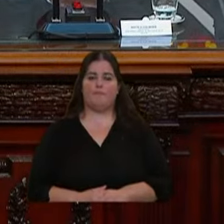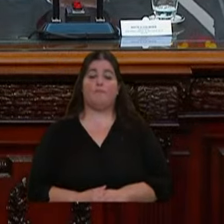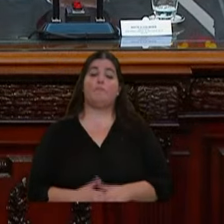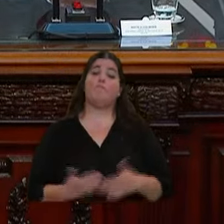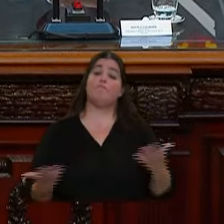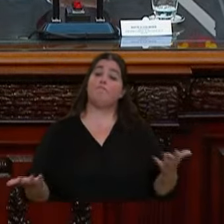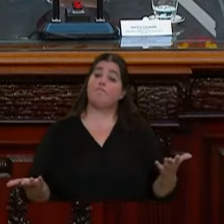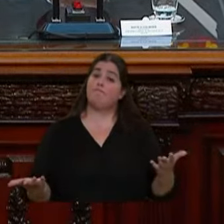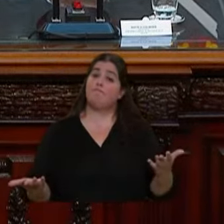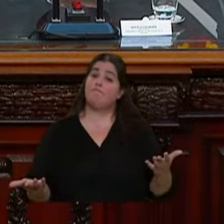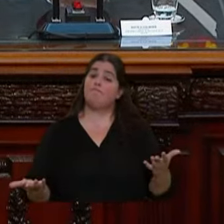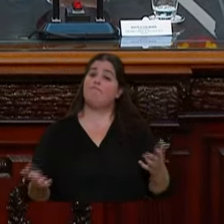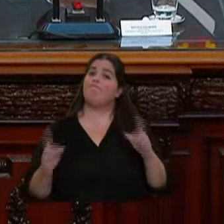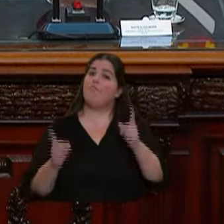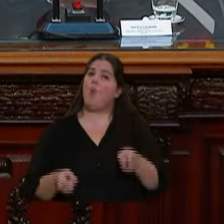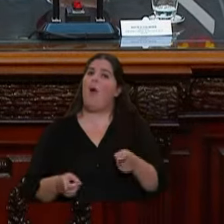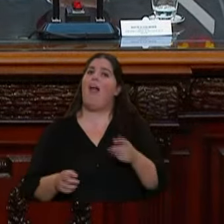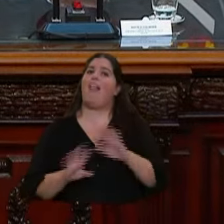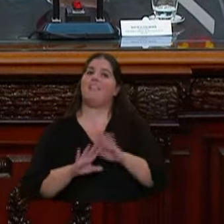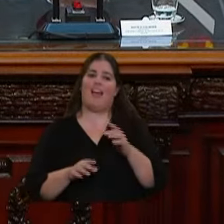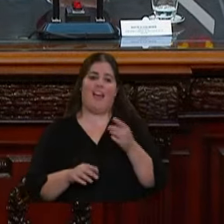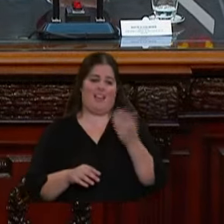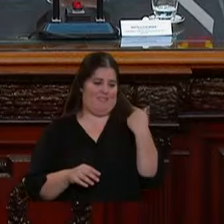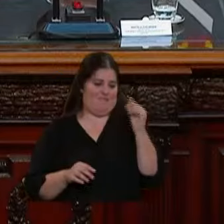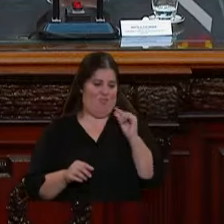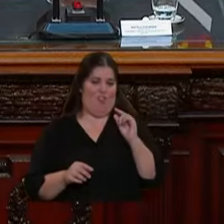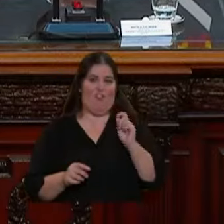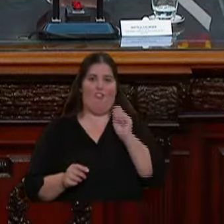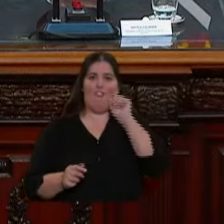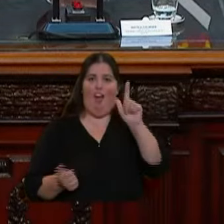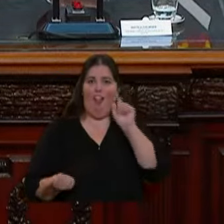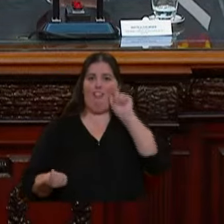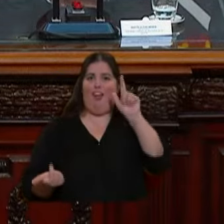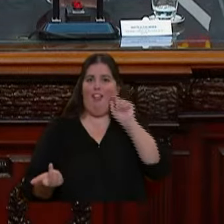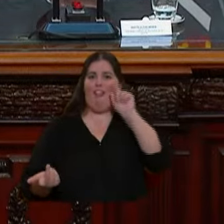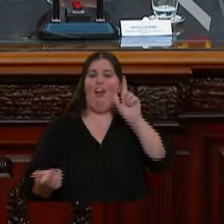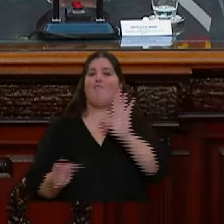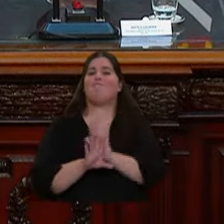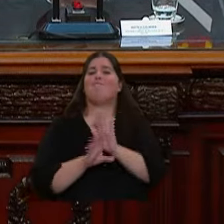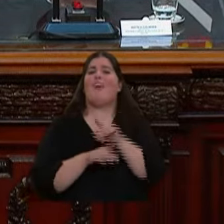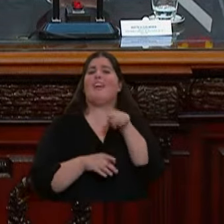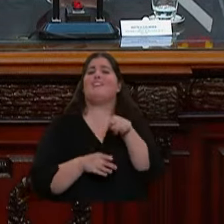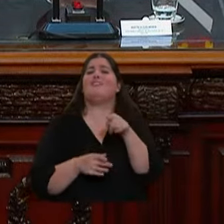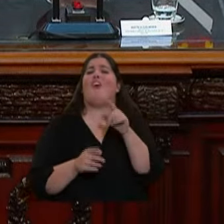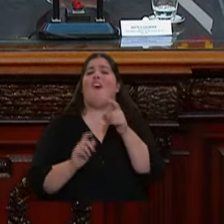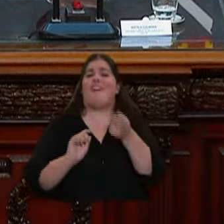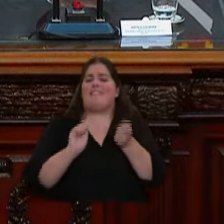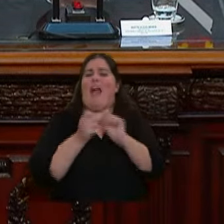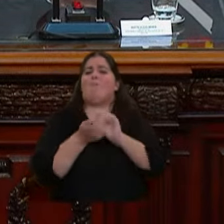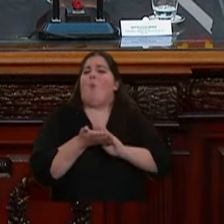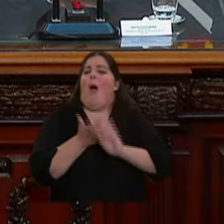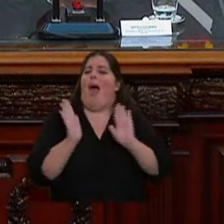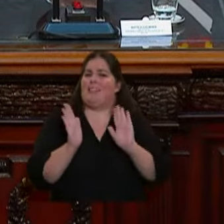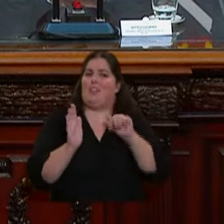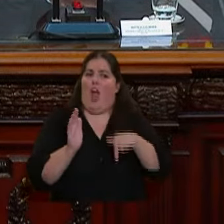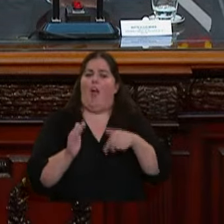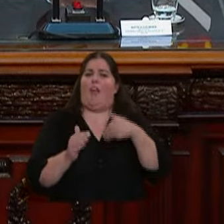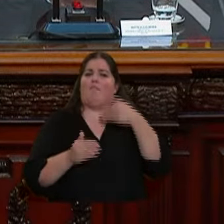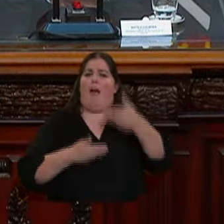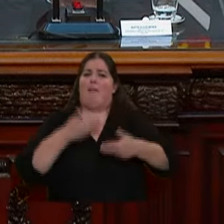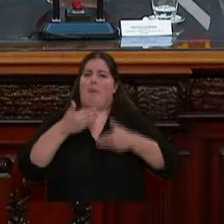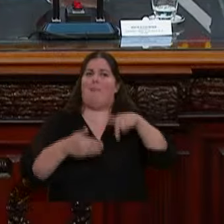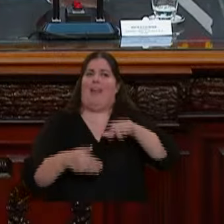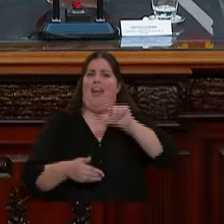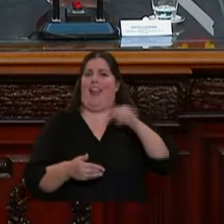Sin embargo, todos estos logros primerizos representan únicamente la superficie de los grandes cambios que venimos a implementar